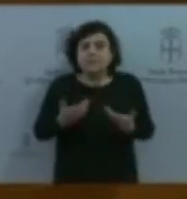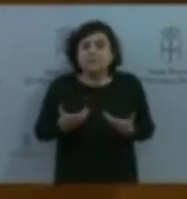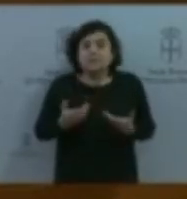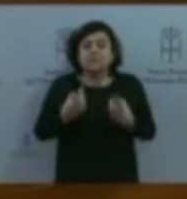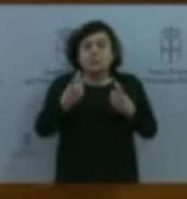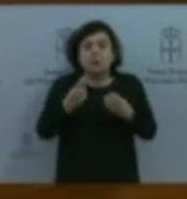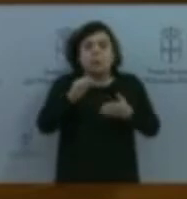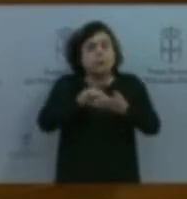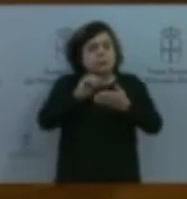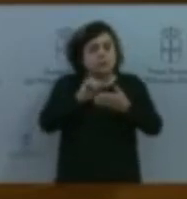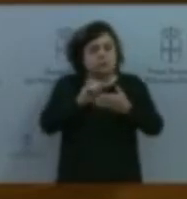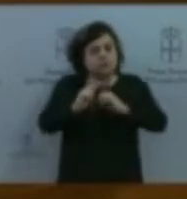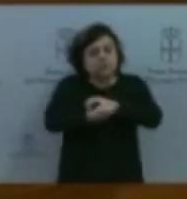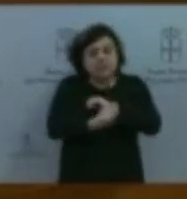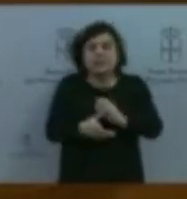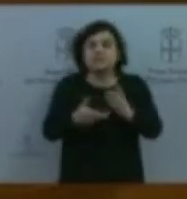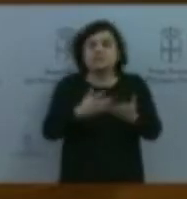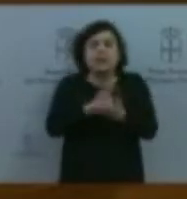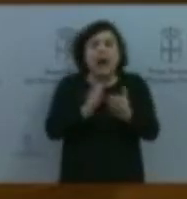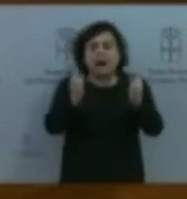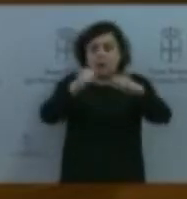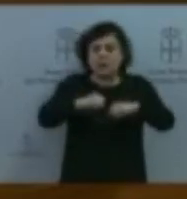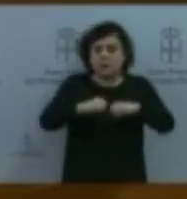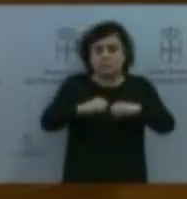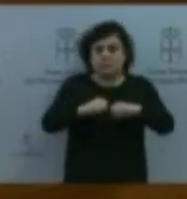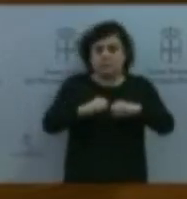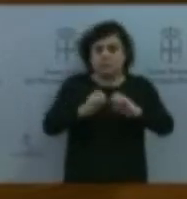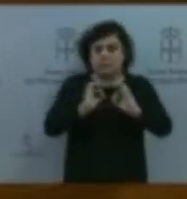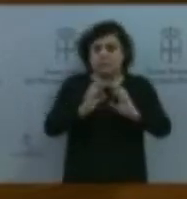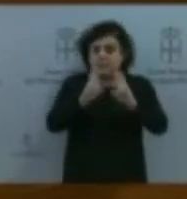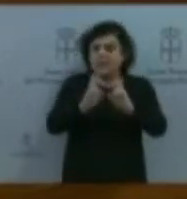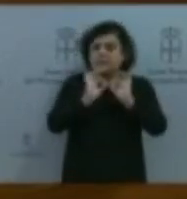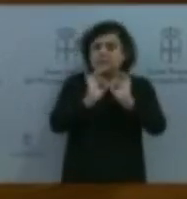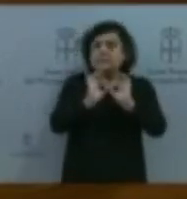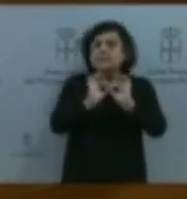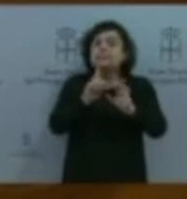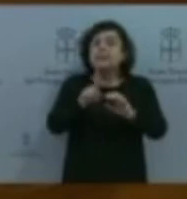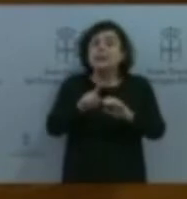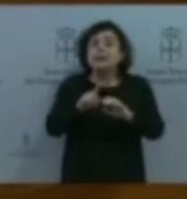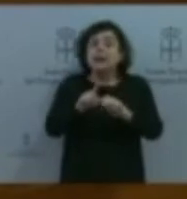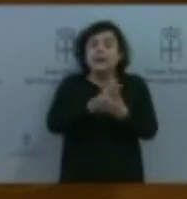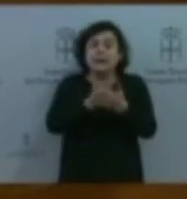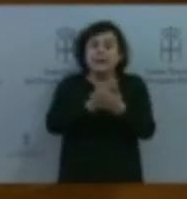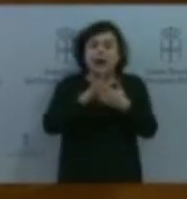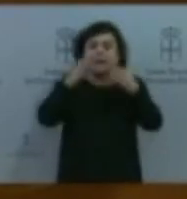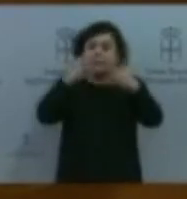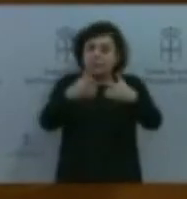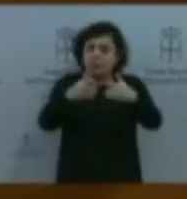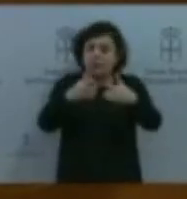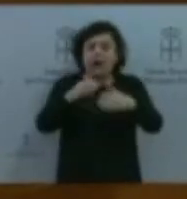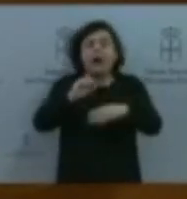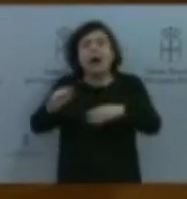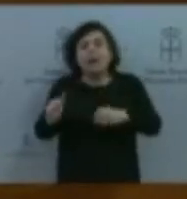de acuerdo en ese sentido. También en lo que plantean de atención a la dependencia, donde tenemos que tender hacia otro modelo de cuidados, es